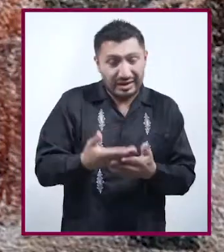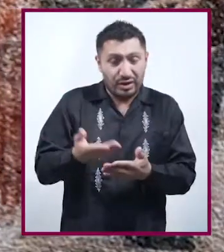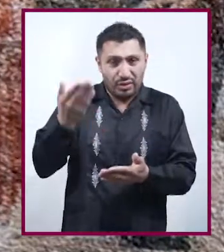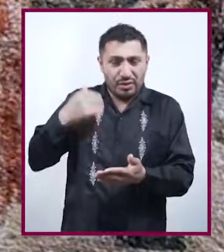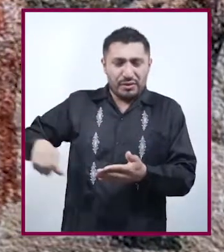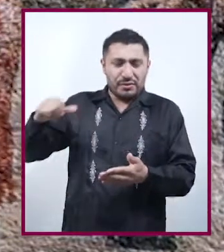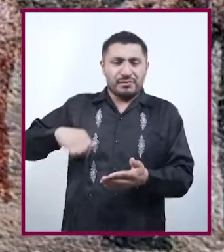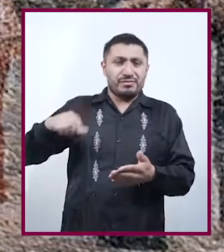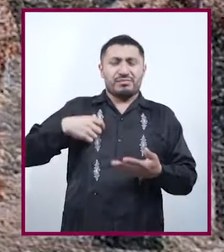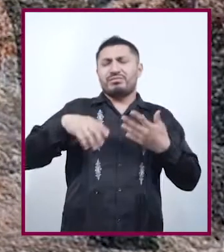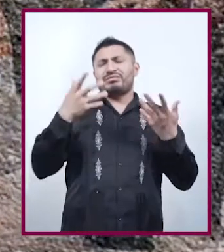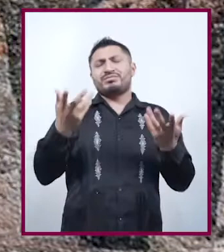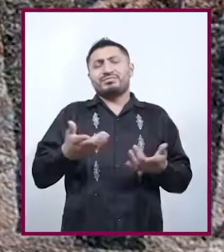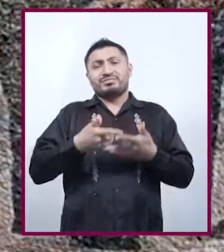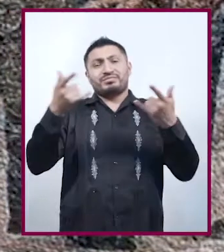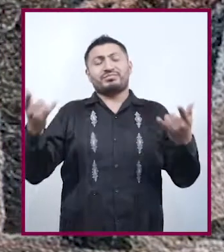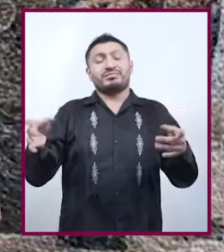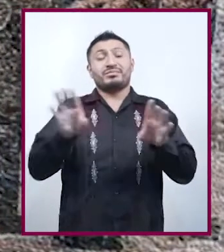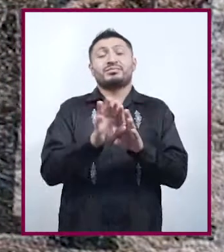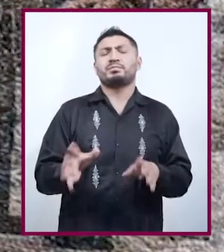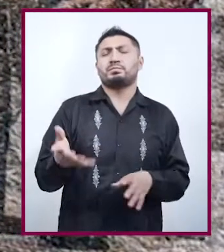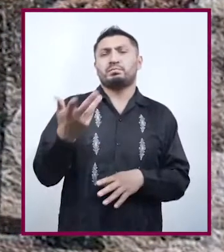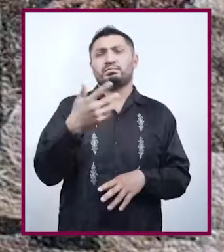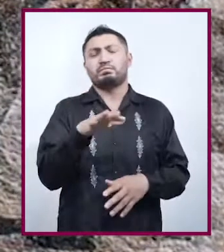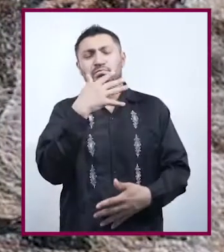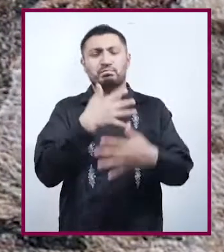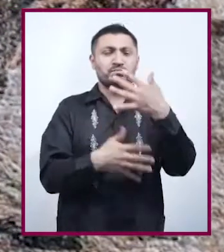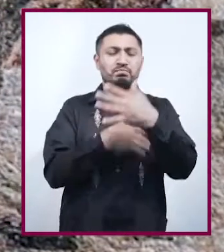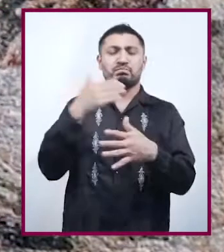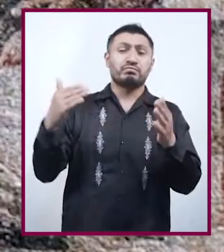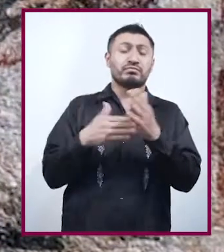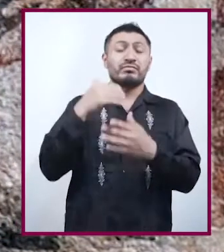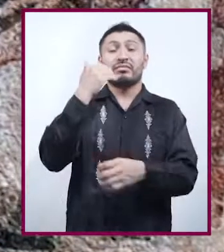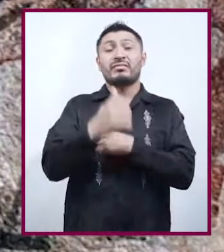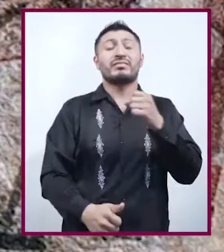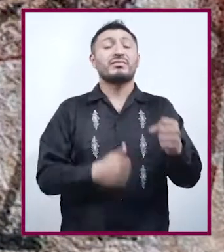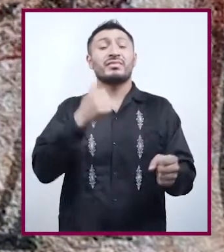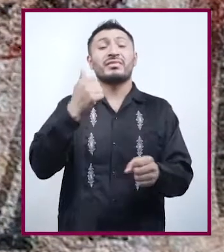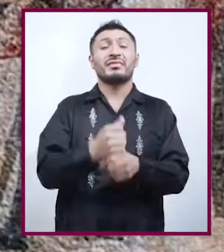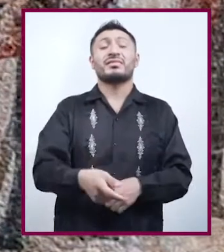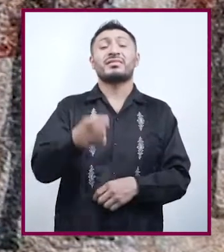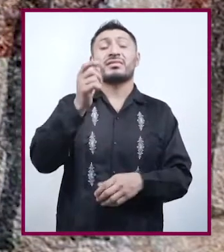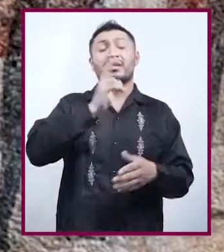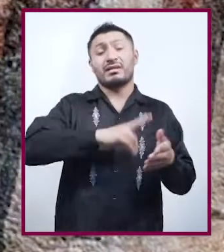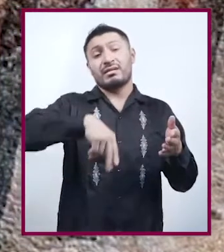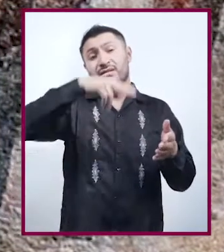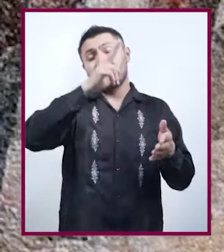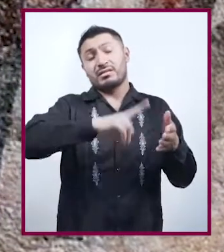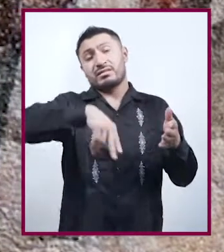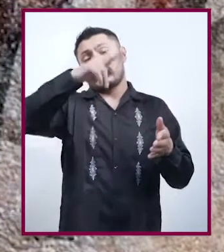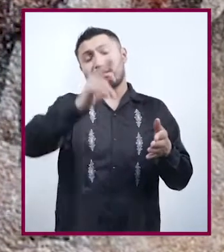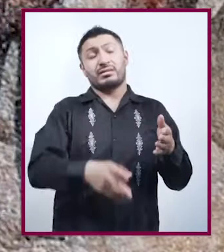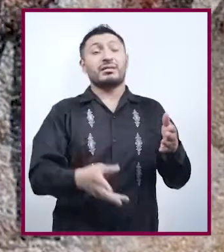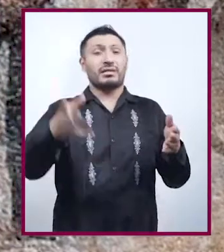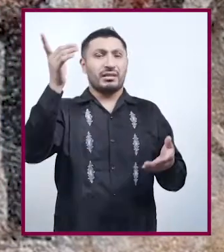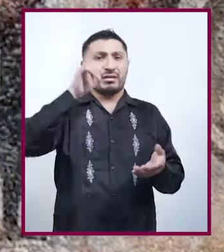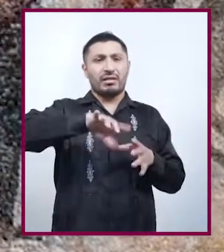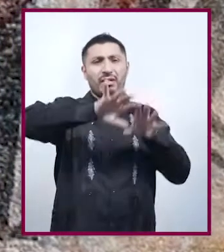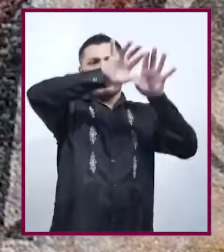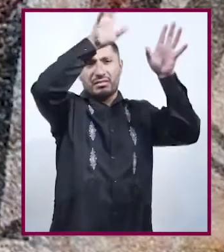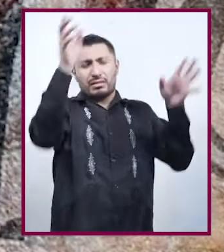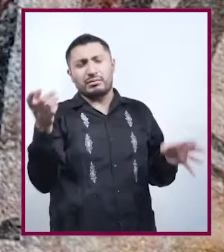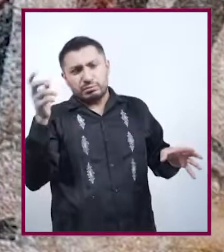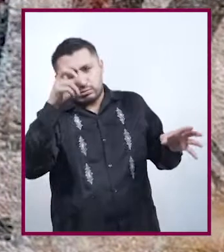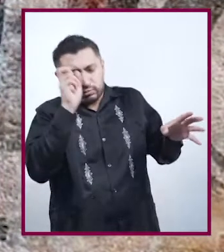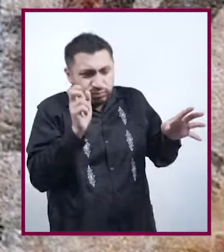El registro más antiguo que se tiene a este respecto data de unos 15,000 años. Se trata de pinturas rupestres